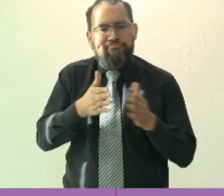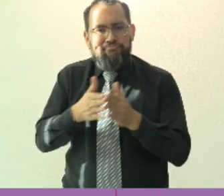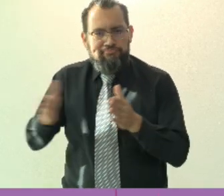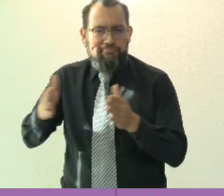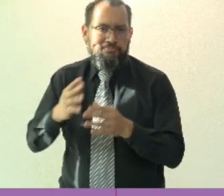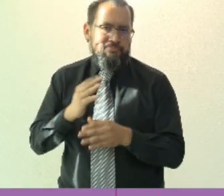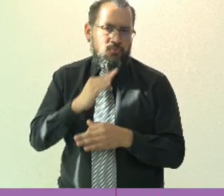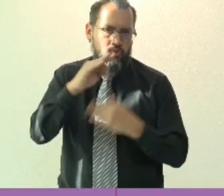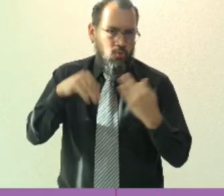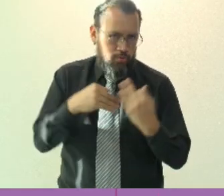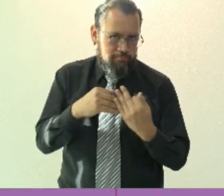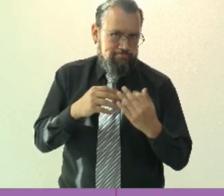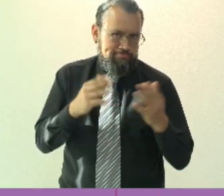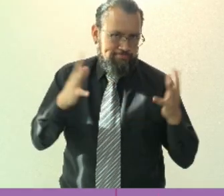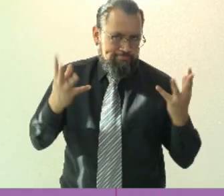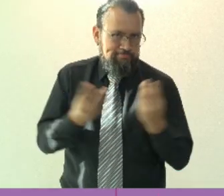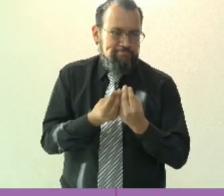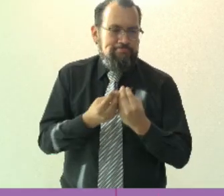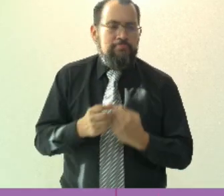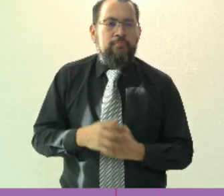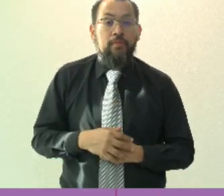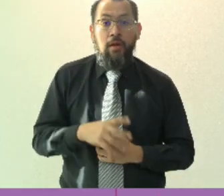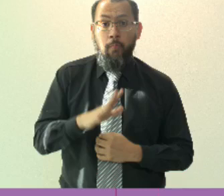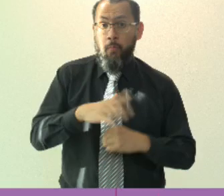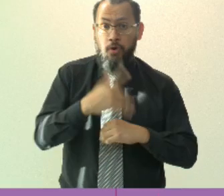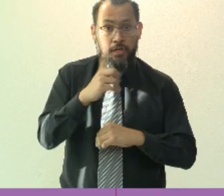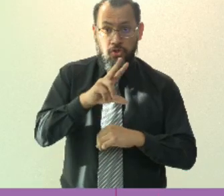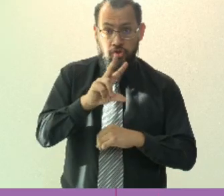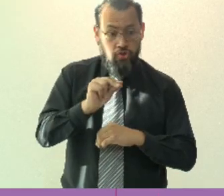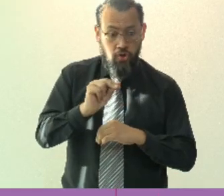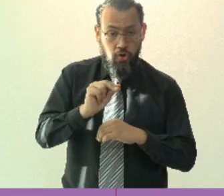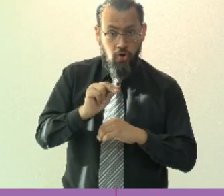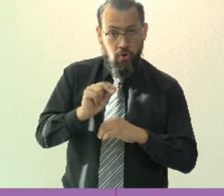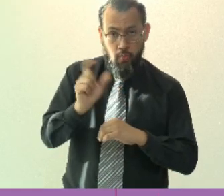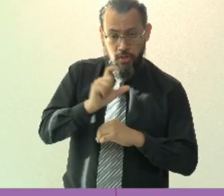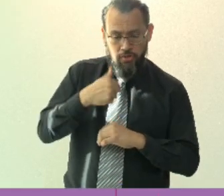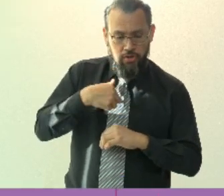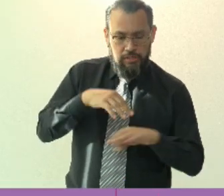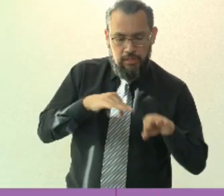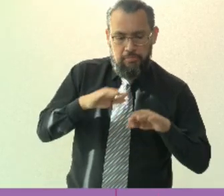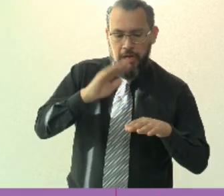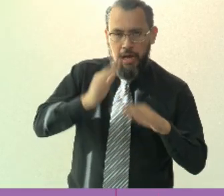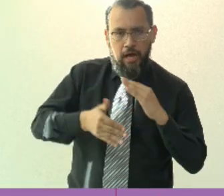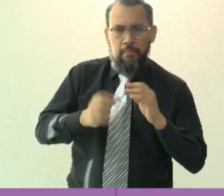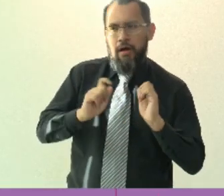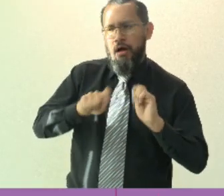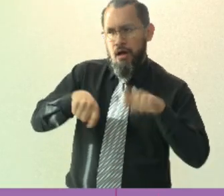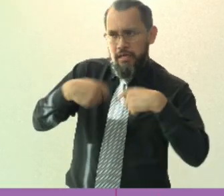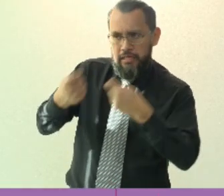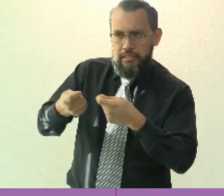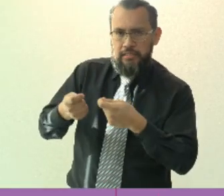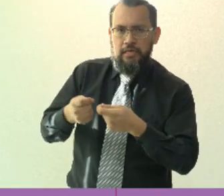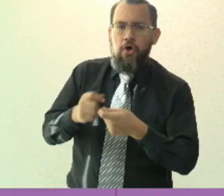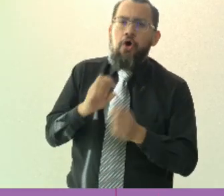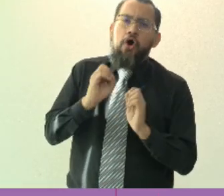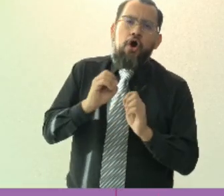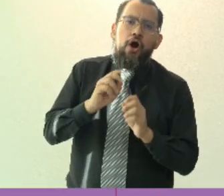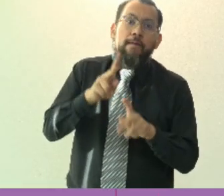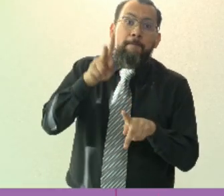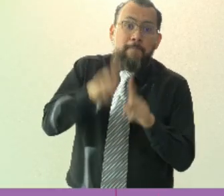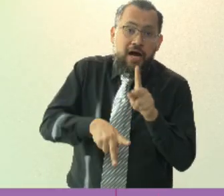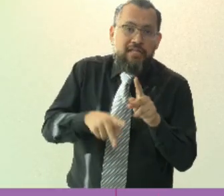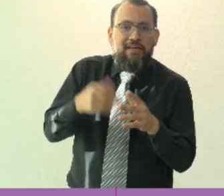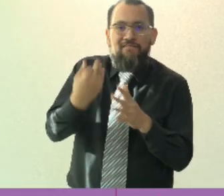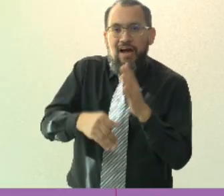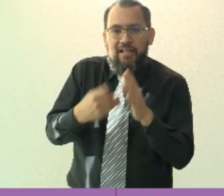documental. Porque el no entregar archivo o no entregar el archivo completo nos puede acarrear